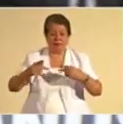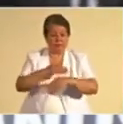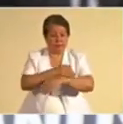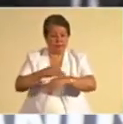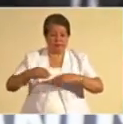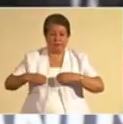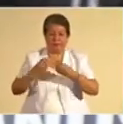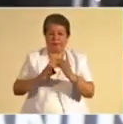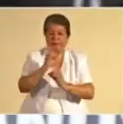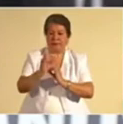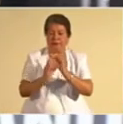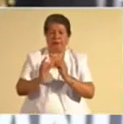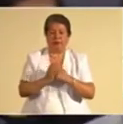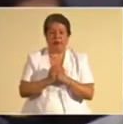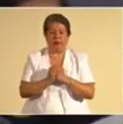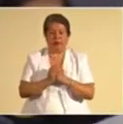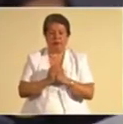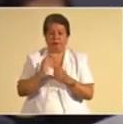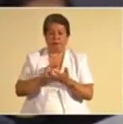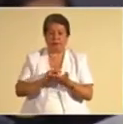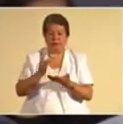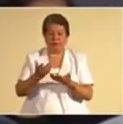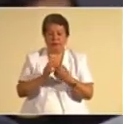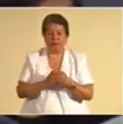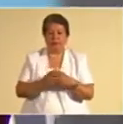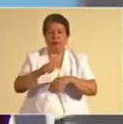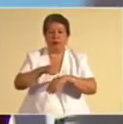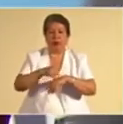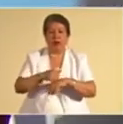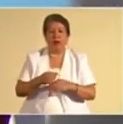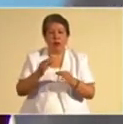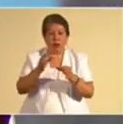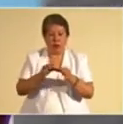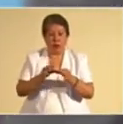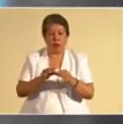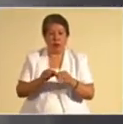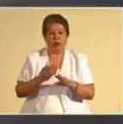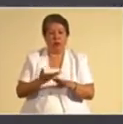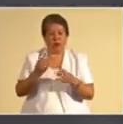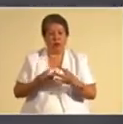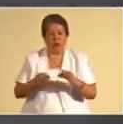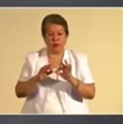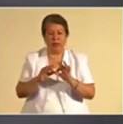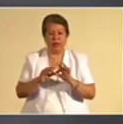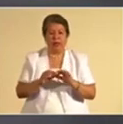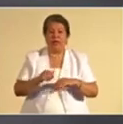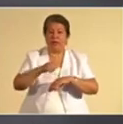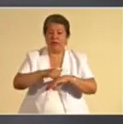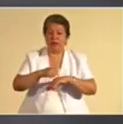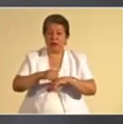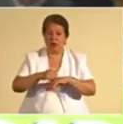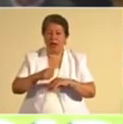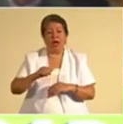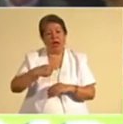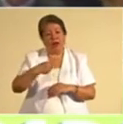dignidad. Gracias, candidato, doctora. Gracias. Está tocando un punto que finalmente le corresponde a los empresarios, que es el